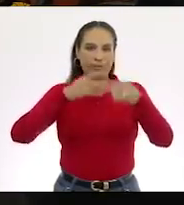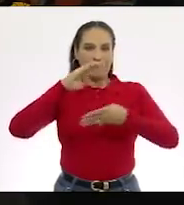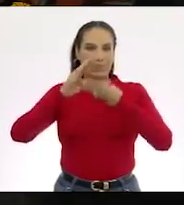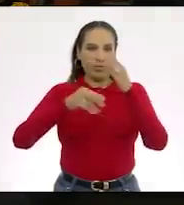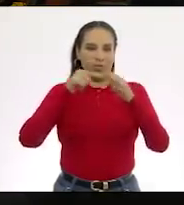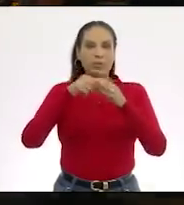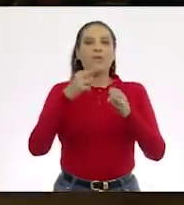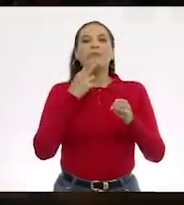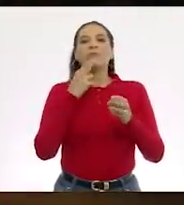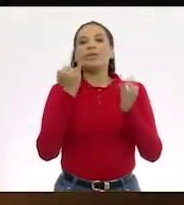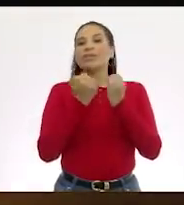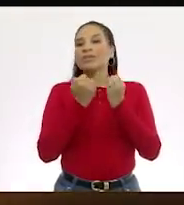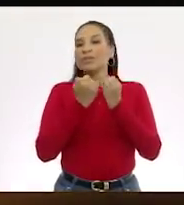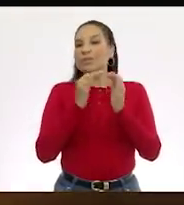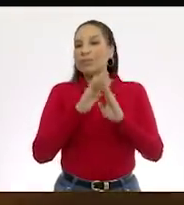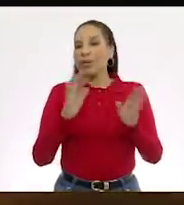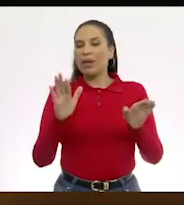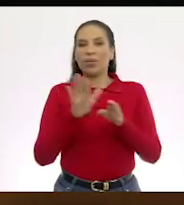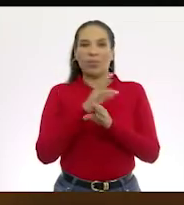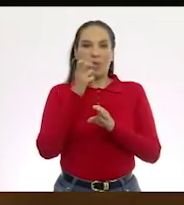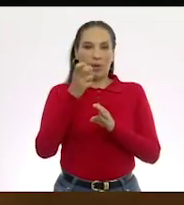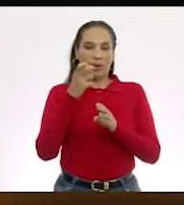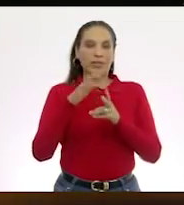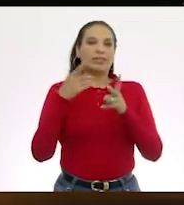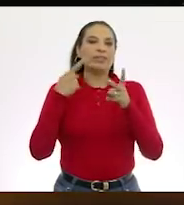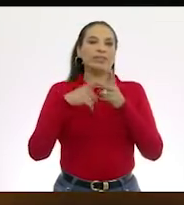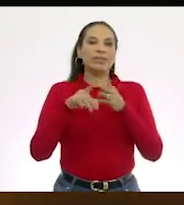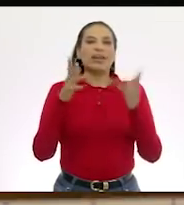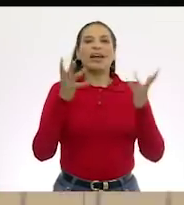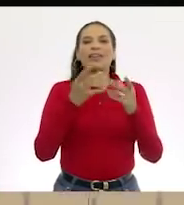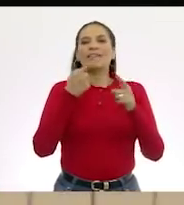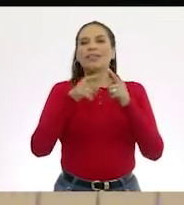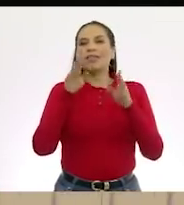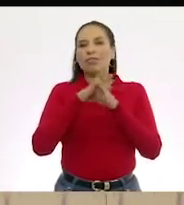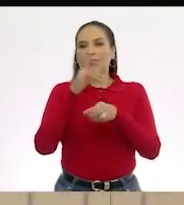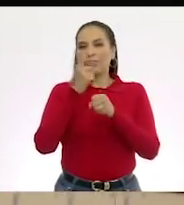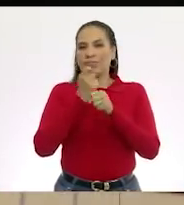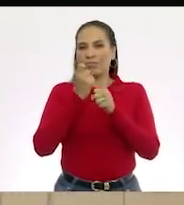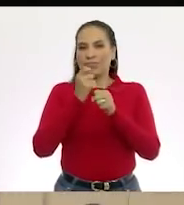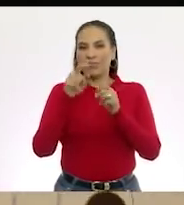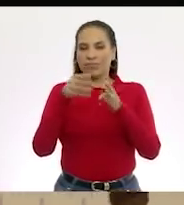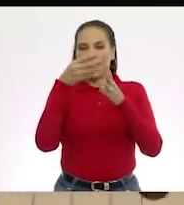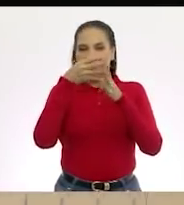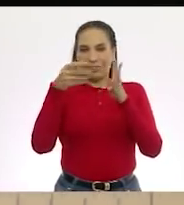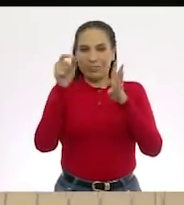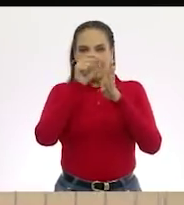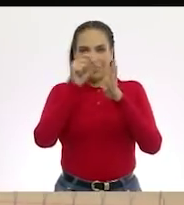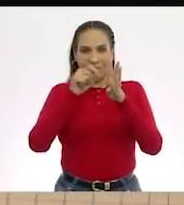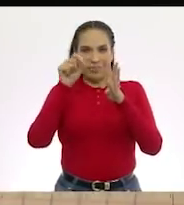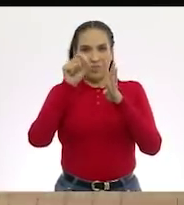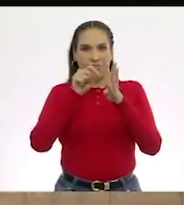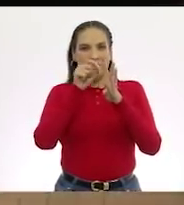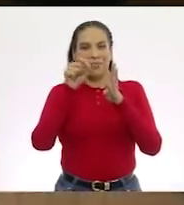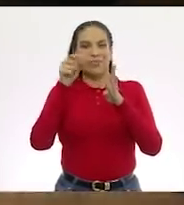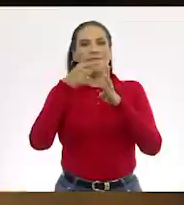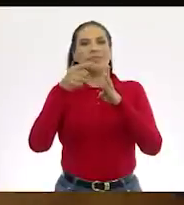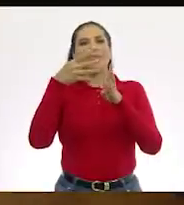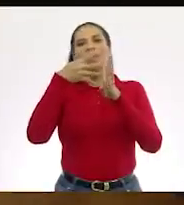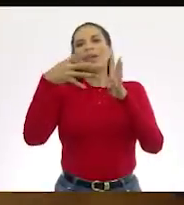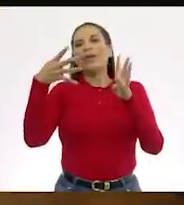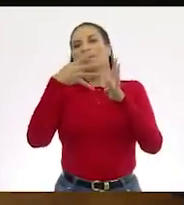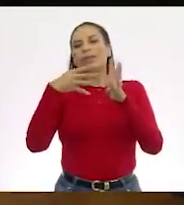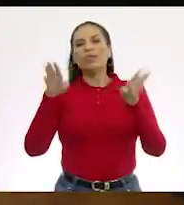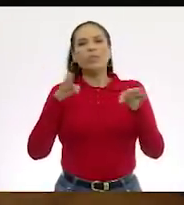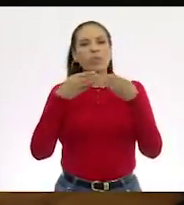mundo utilizan por igual. Es por ello que comenzamos a crear nuestra primera partitura. Dibujamos el pentagrama,